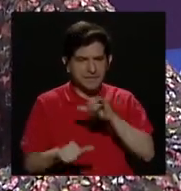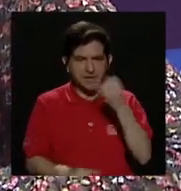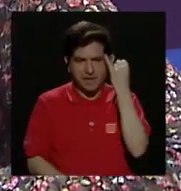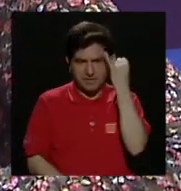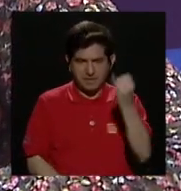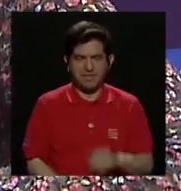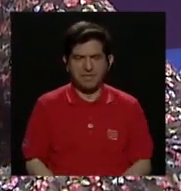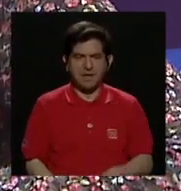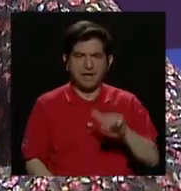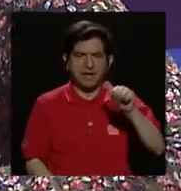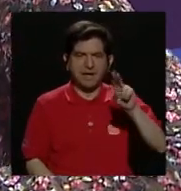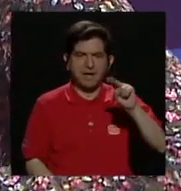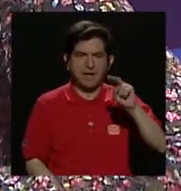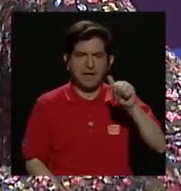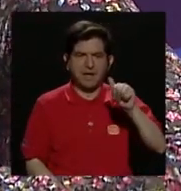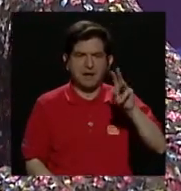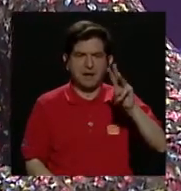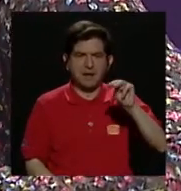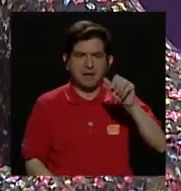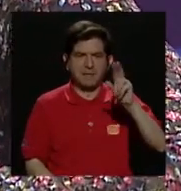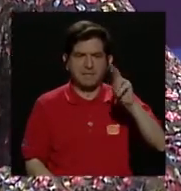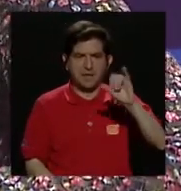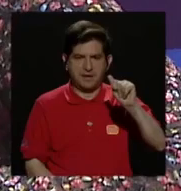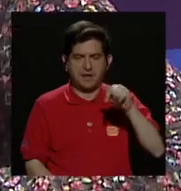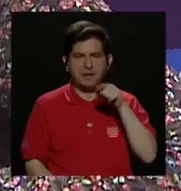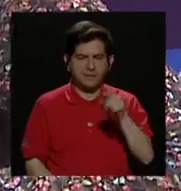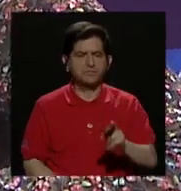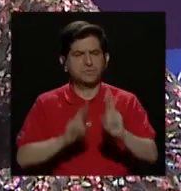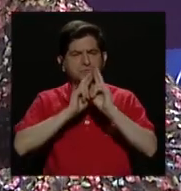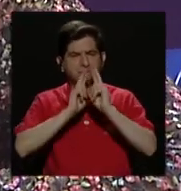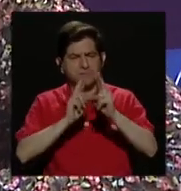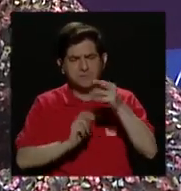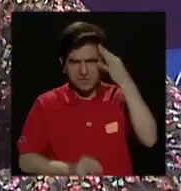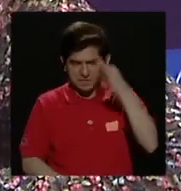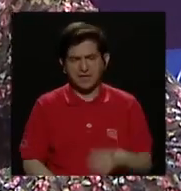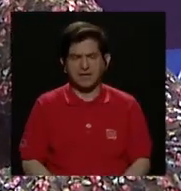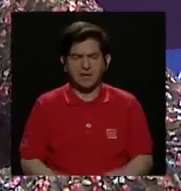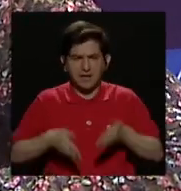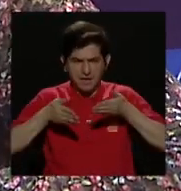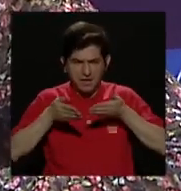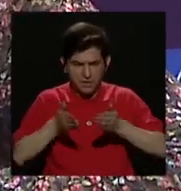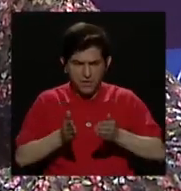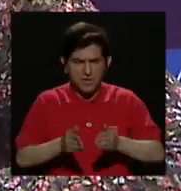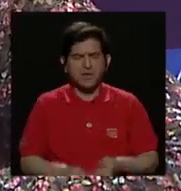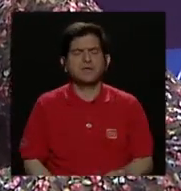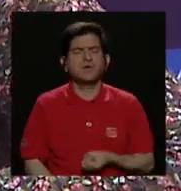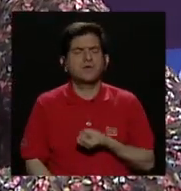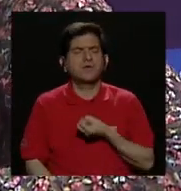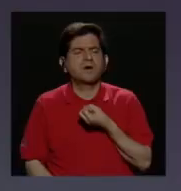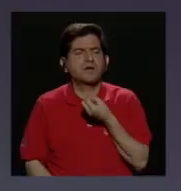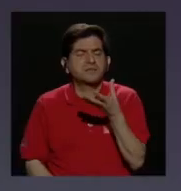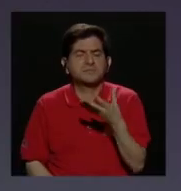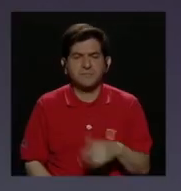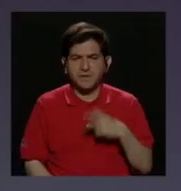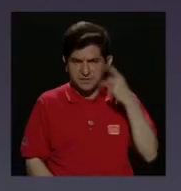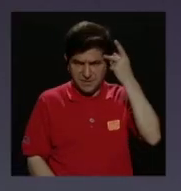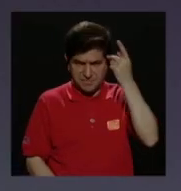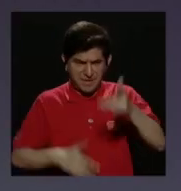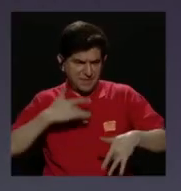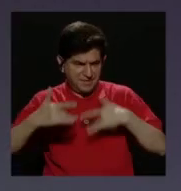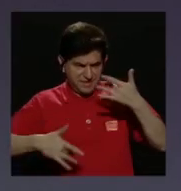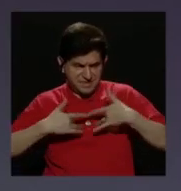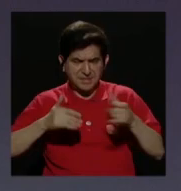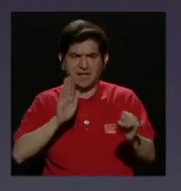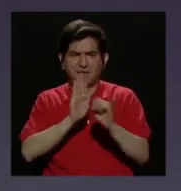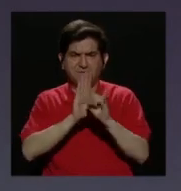María, desde tu perspectiva, ¿qué respuesta espera un hijo o una hija al externarle a sus padres? ¿Cómo se siente o cómo